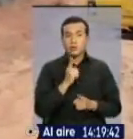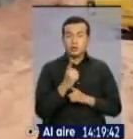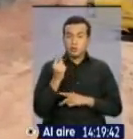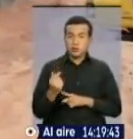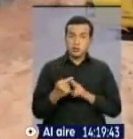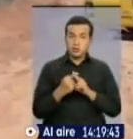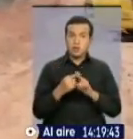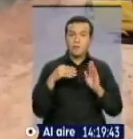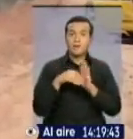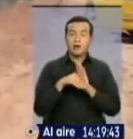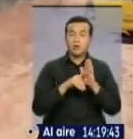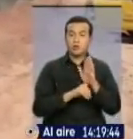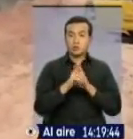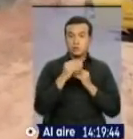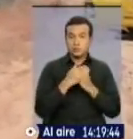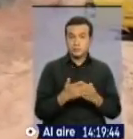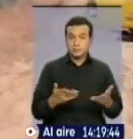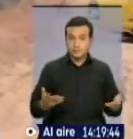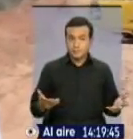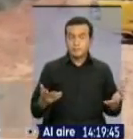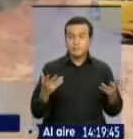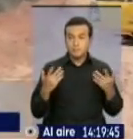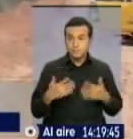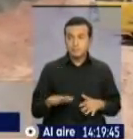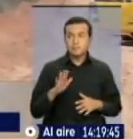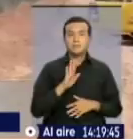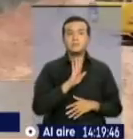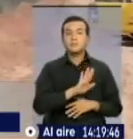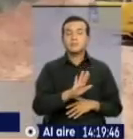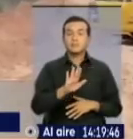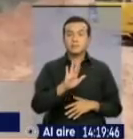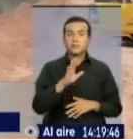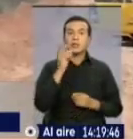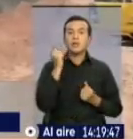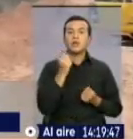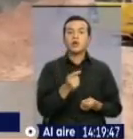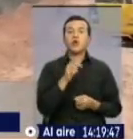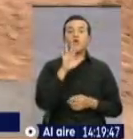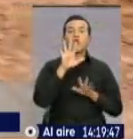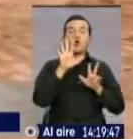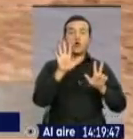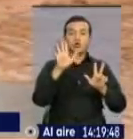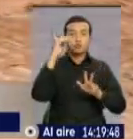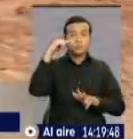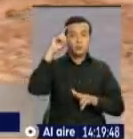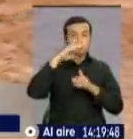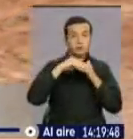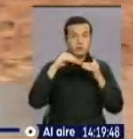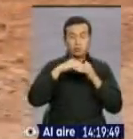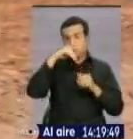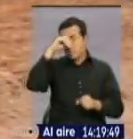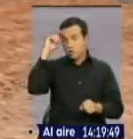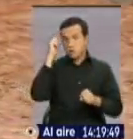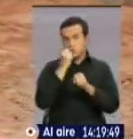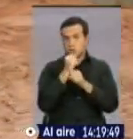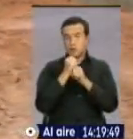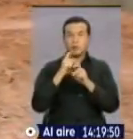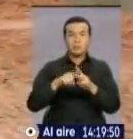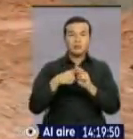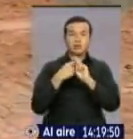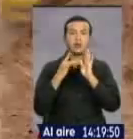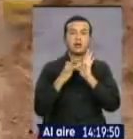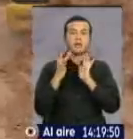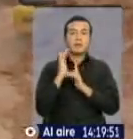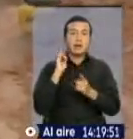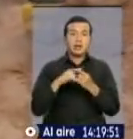financiamiento con el Banco de Desarrollo, el cual llega a un costo de 8 millones de dólares. Los trabajos se iniciaron en abril pasado y